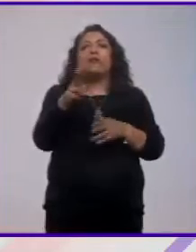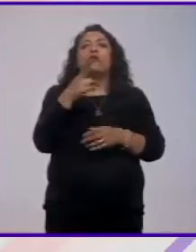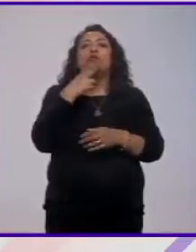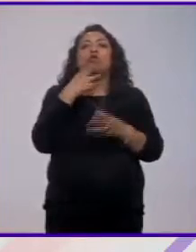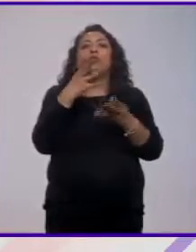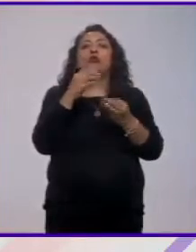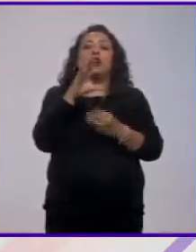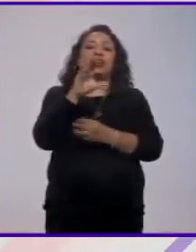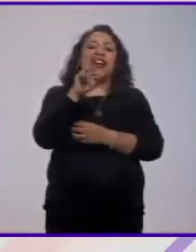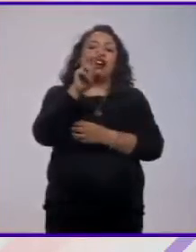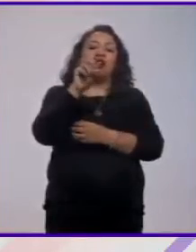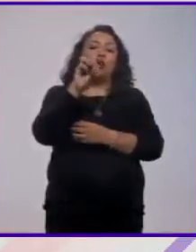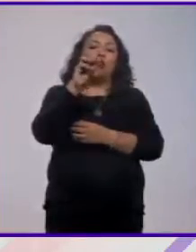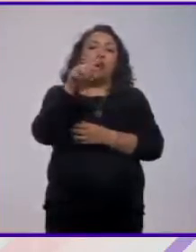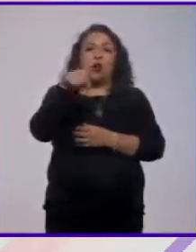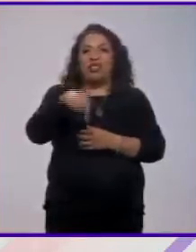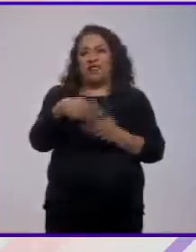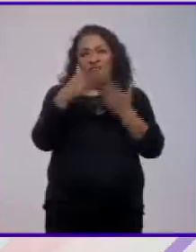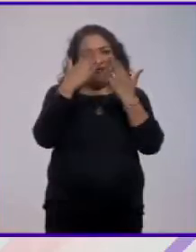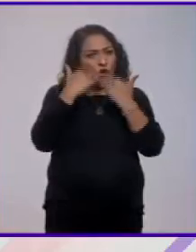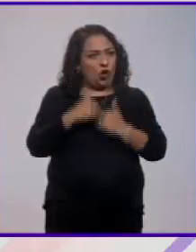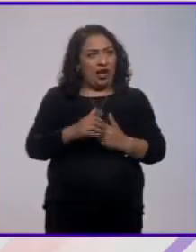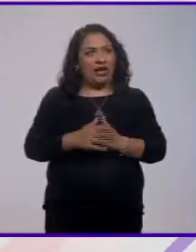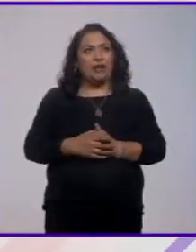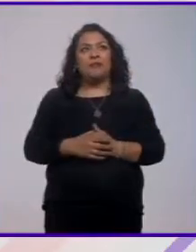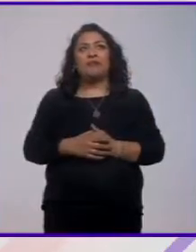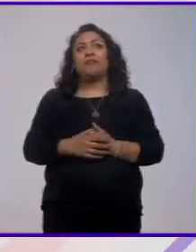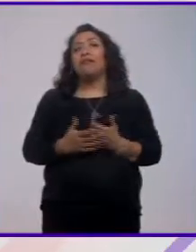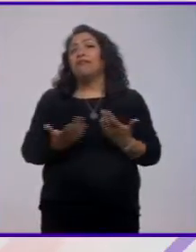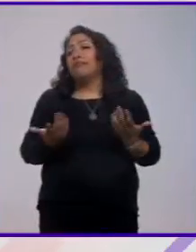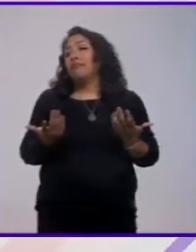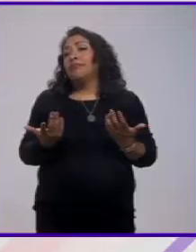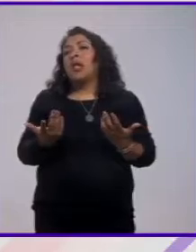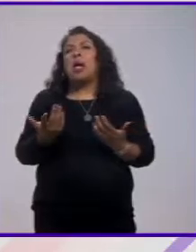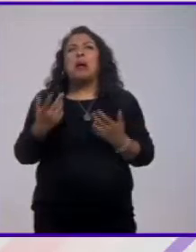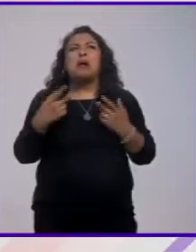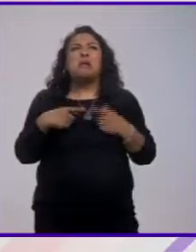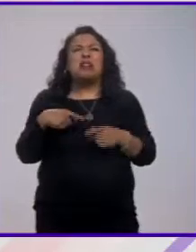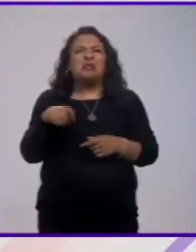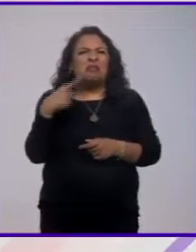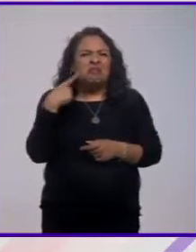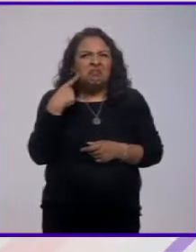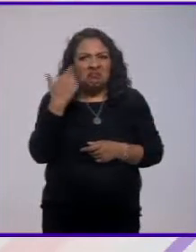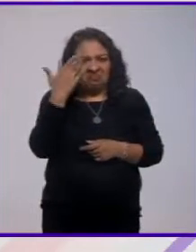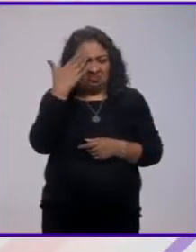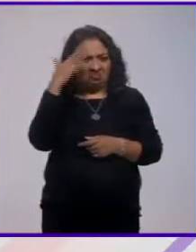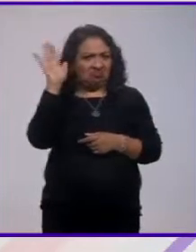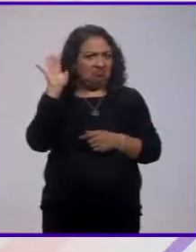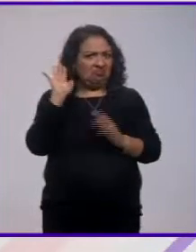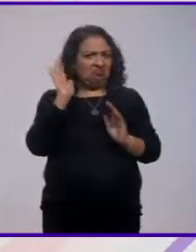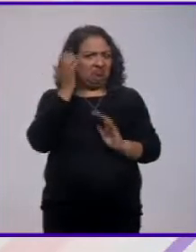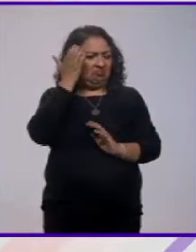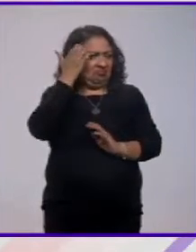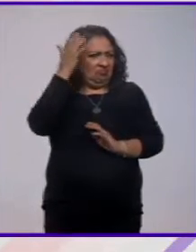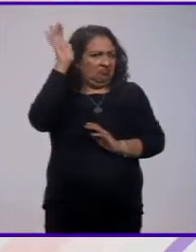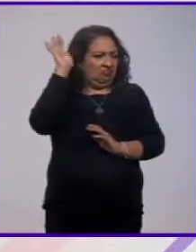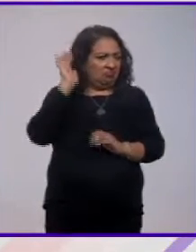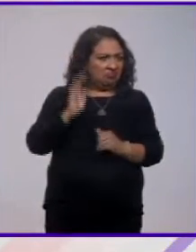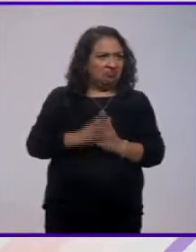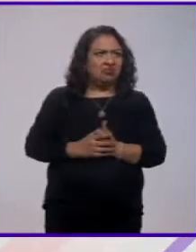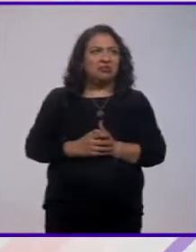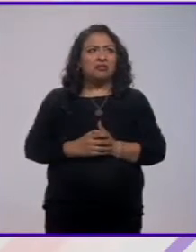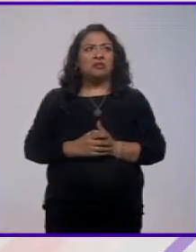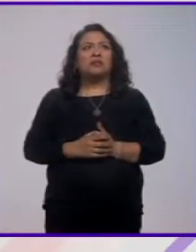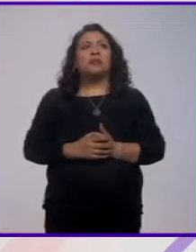usamos mucho cardamomo, aquí no hay, ni gente escucha ni conocen. Ajá.